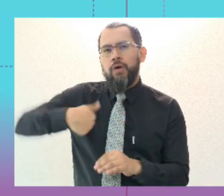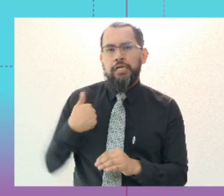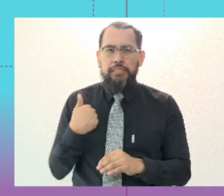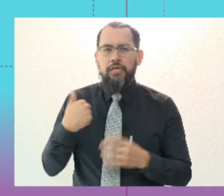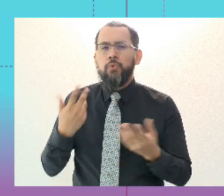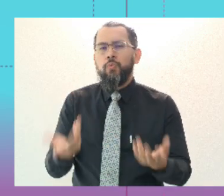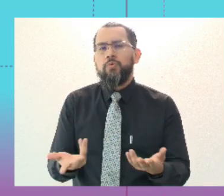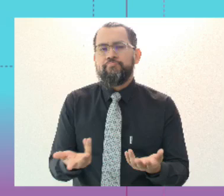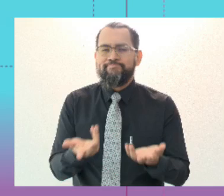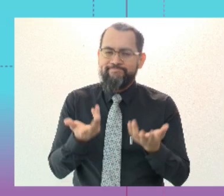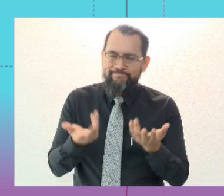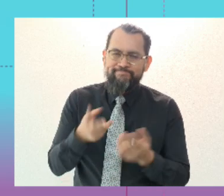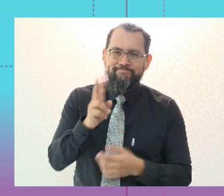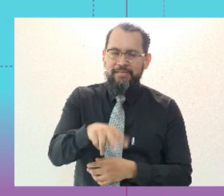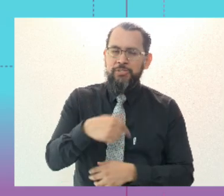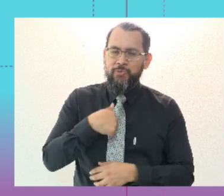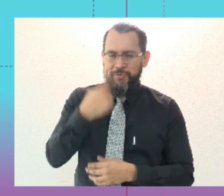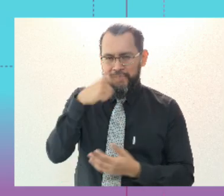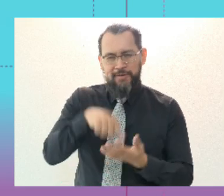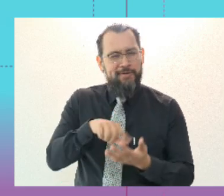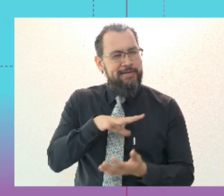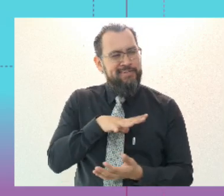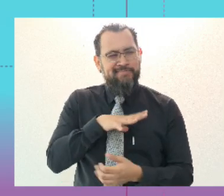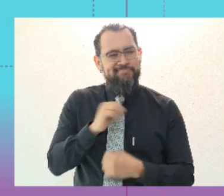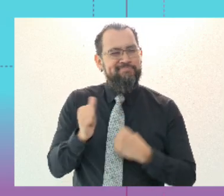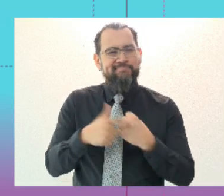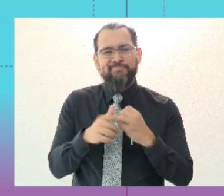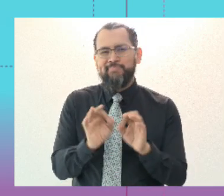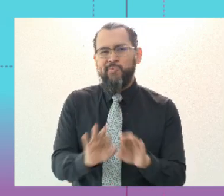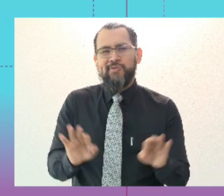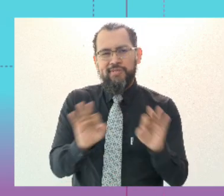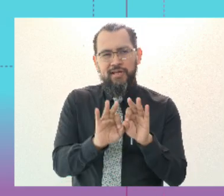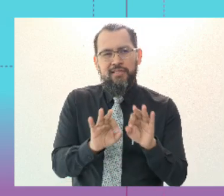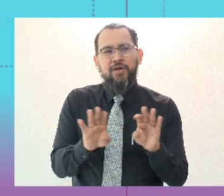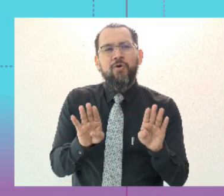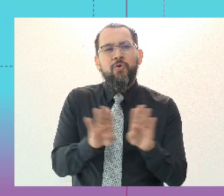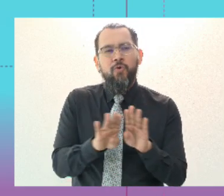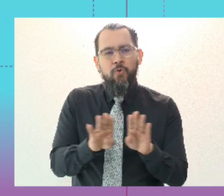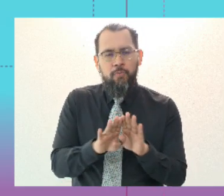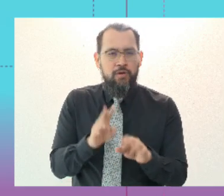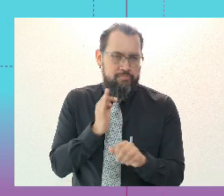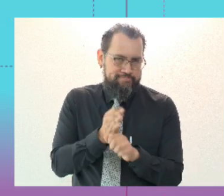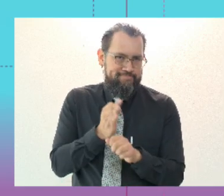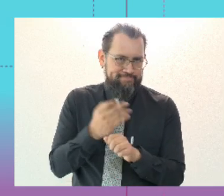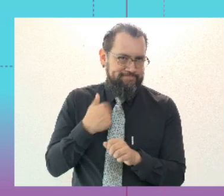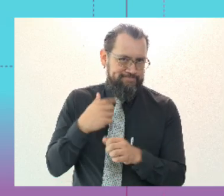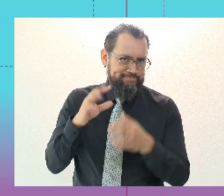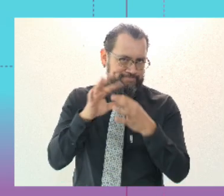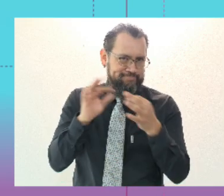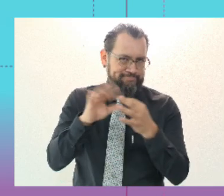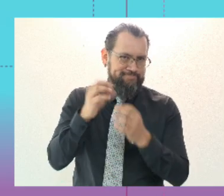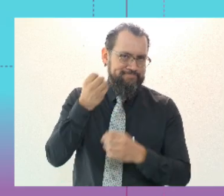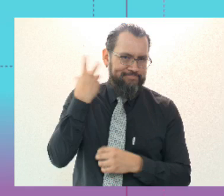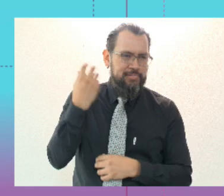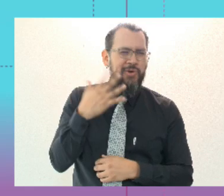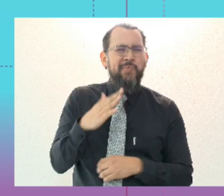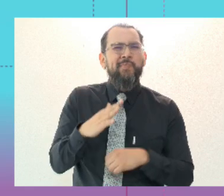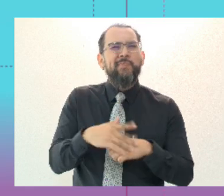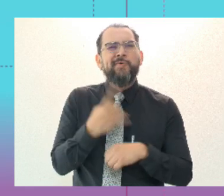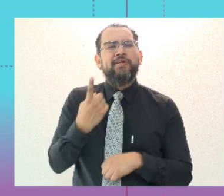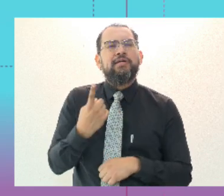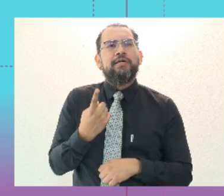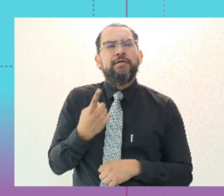creo que es una parte muy importante y como punto de partida para la charla que voy a dar, porque muchas veces